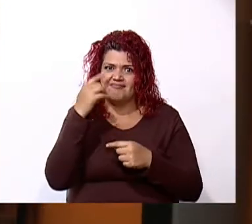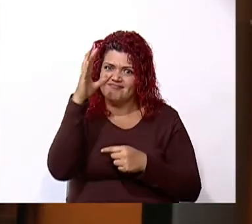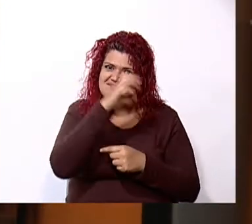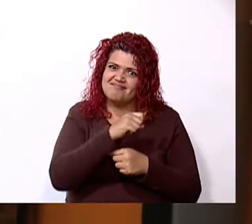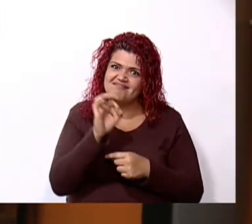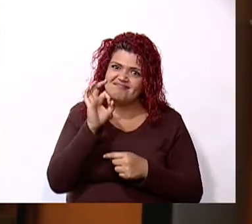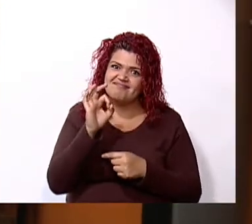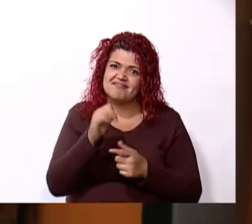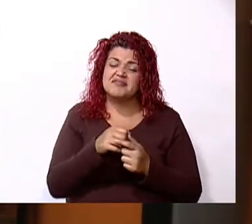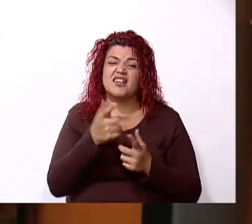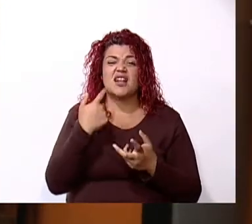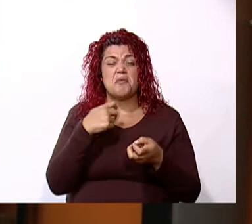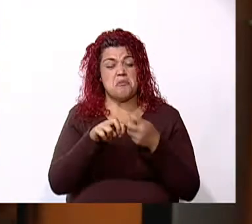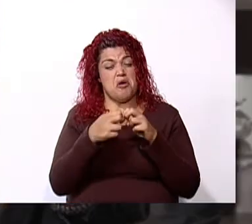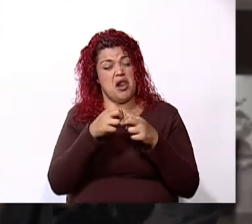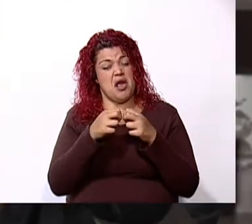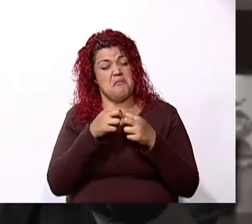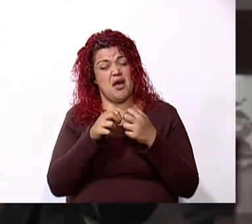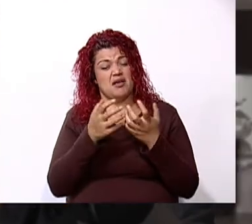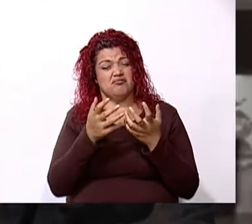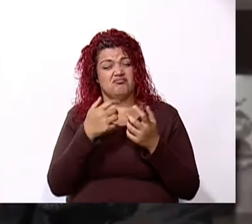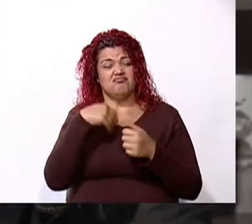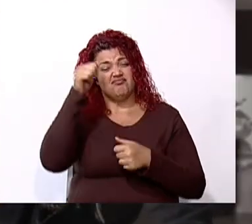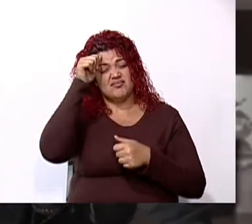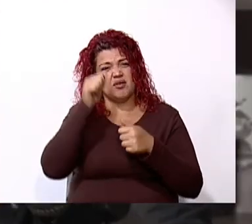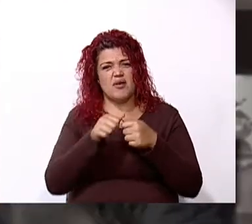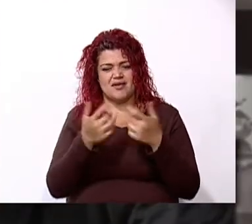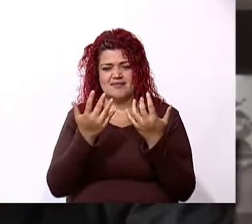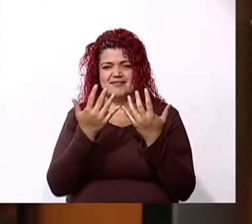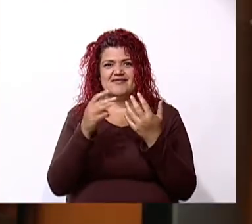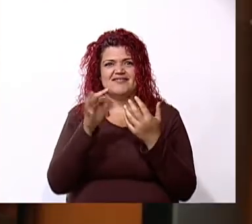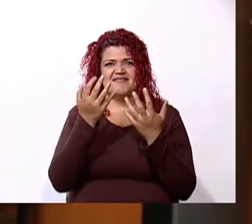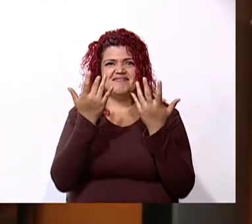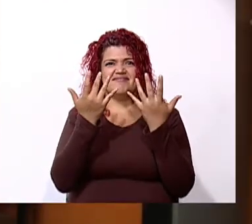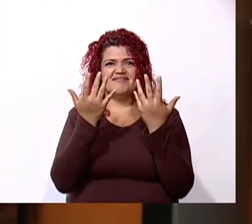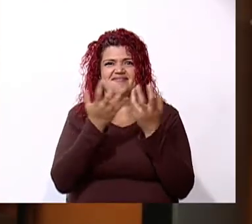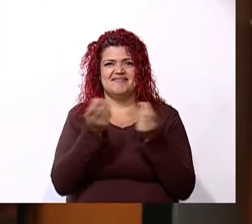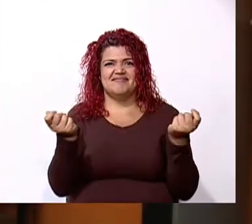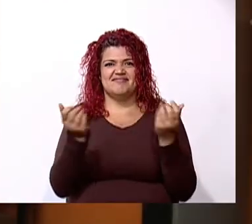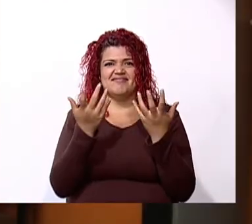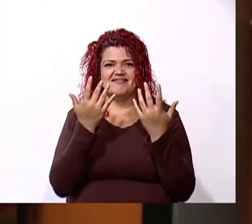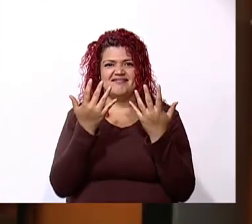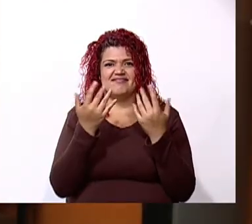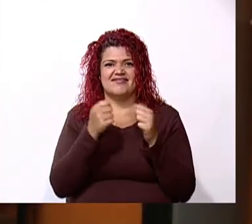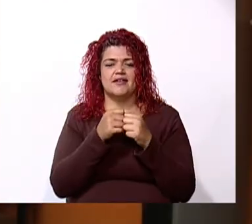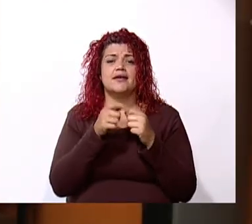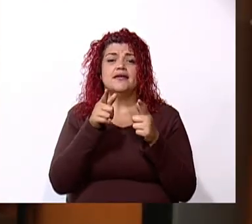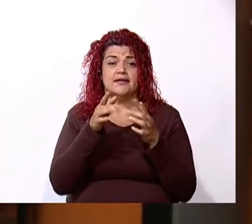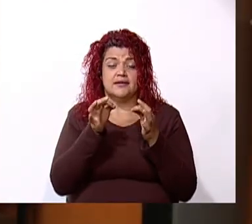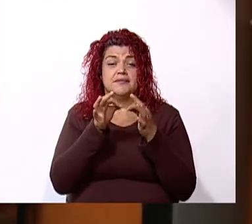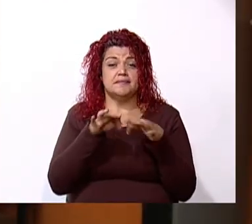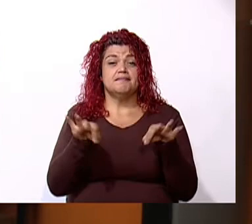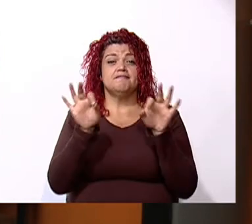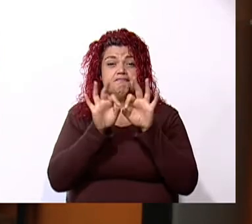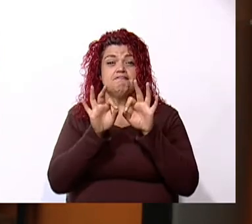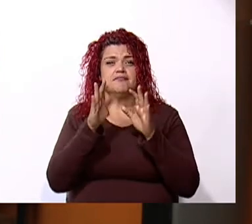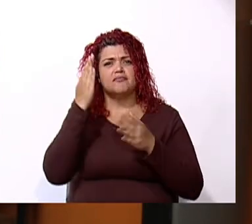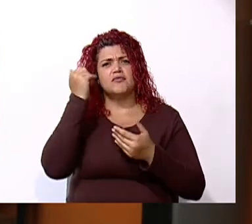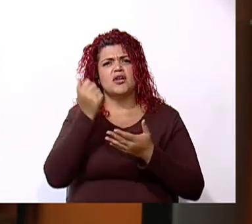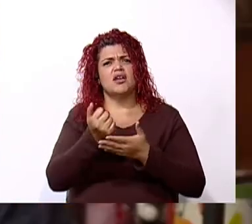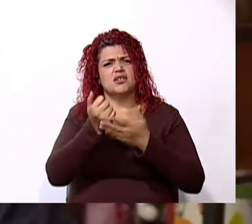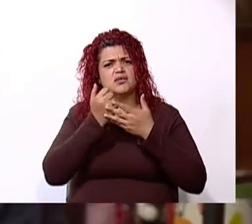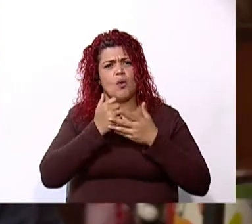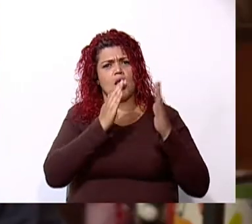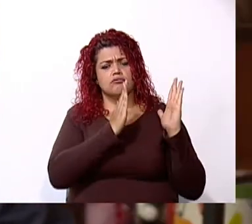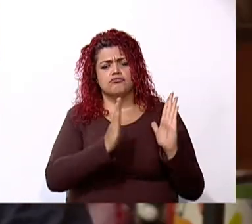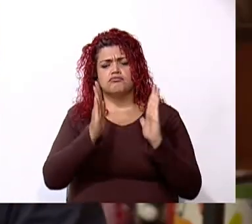si tienen un problema, recuerden que la solución está en sus manos. Y eso nos sirve demasiado, porque nos ayudan a